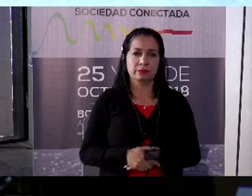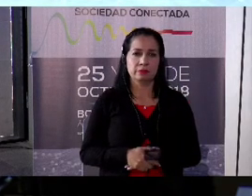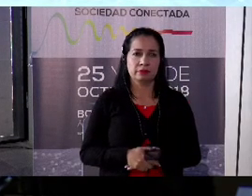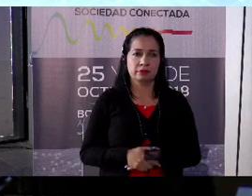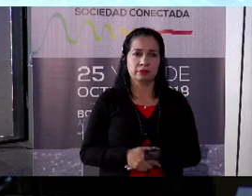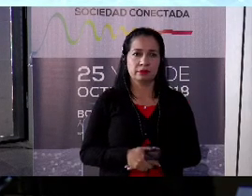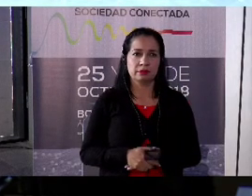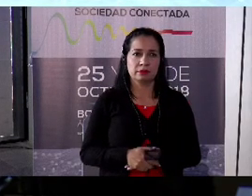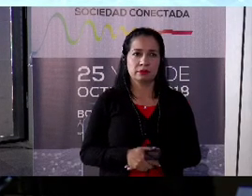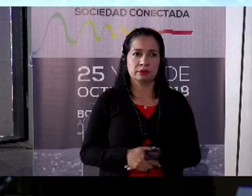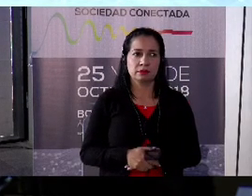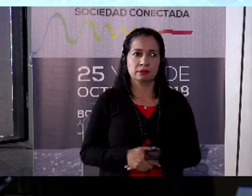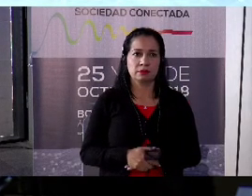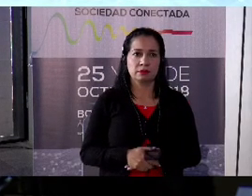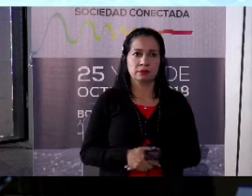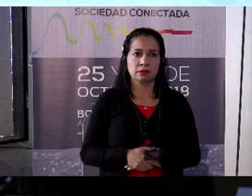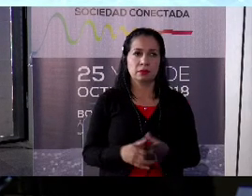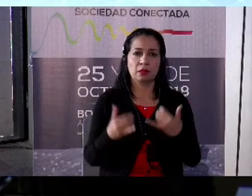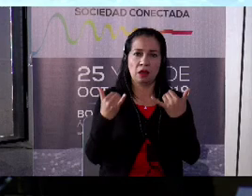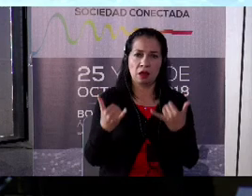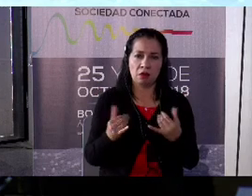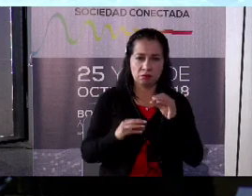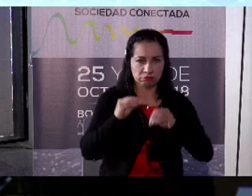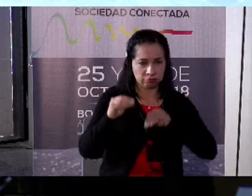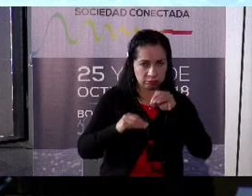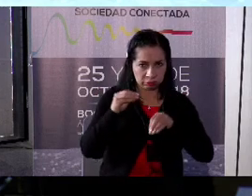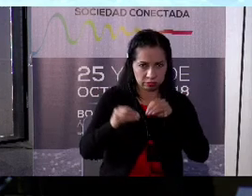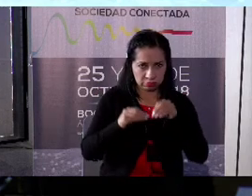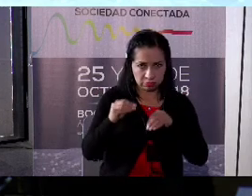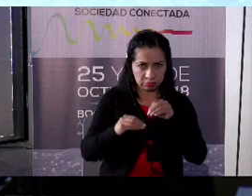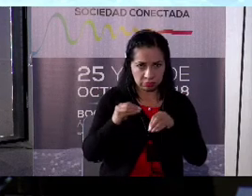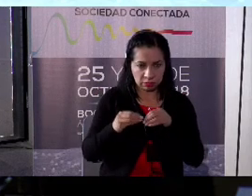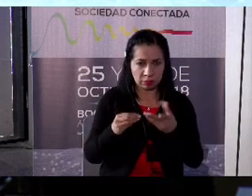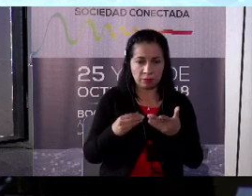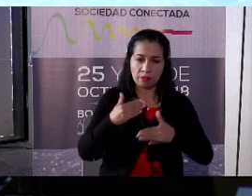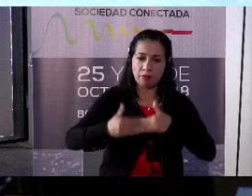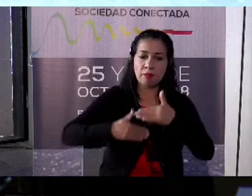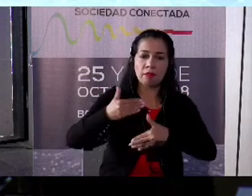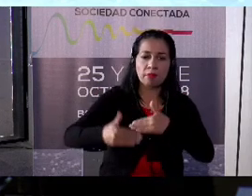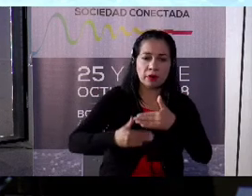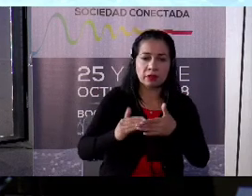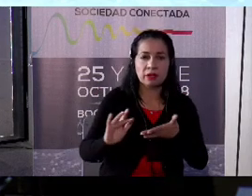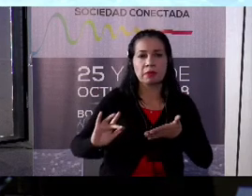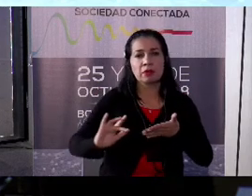digitales ahora podemos diseñar filtros de procesamiento